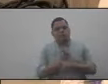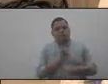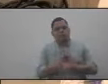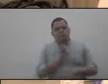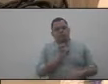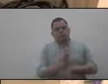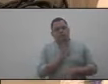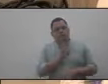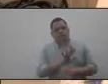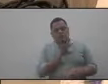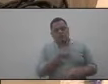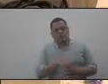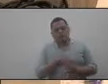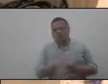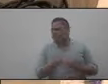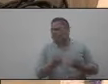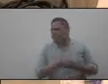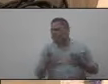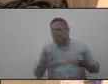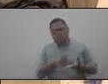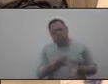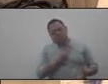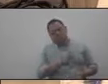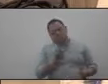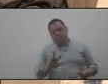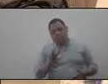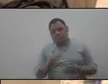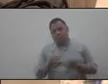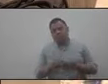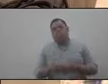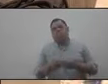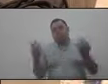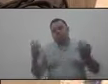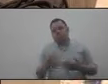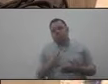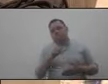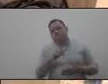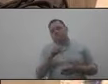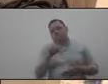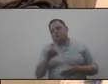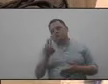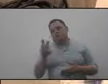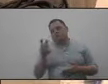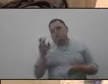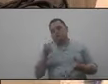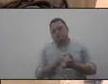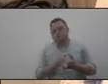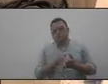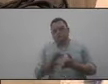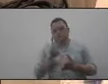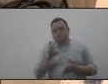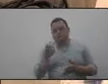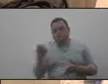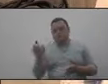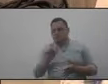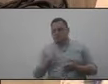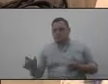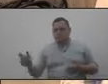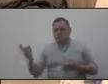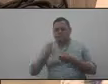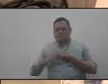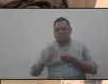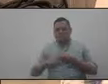y tiene más de, al 2023, ya más de 177.800 usuarios, personas